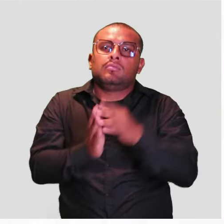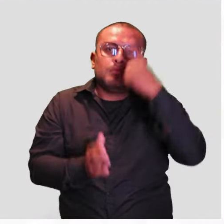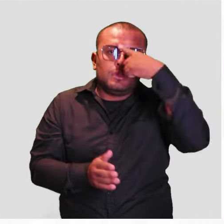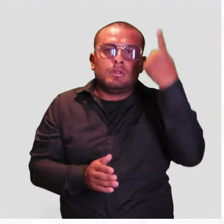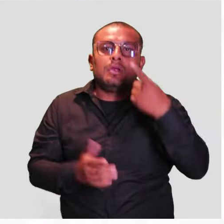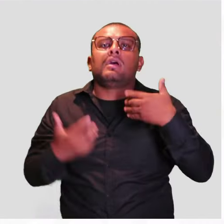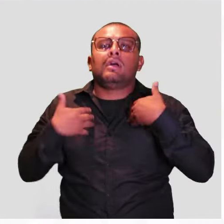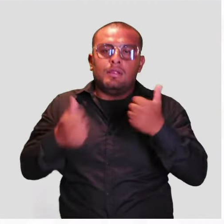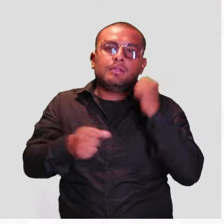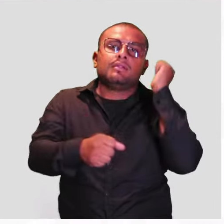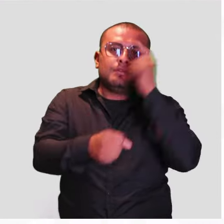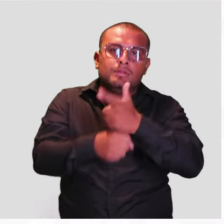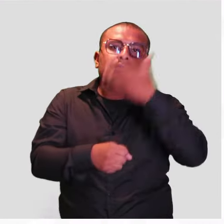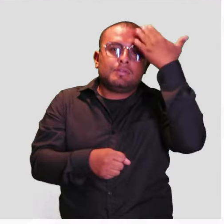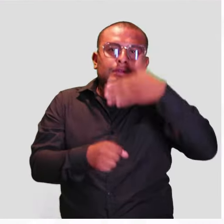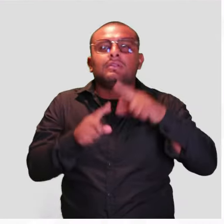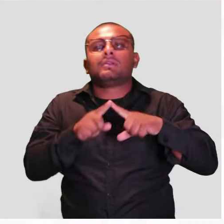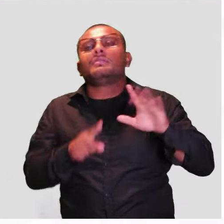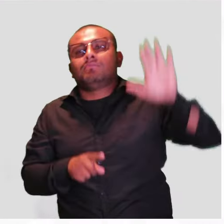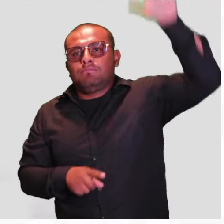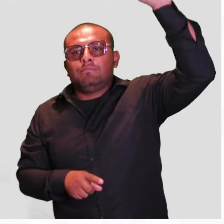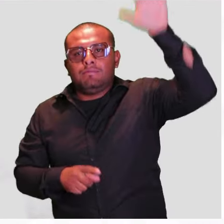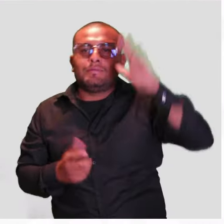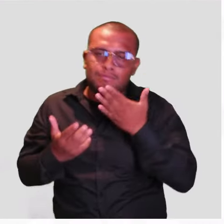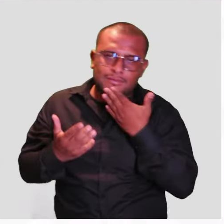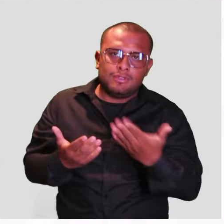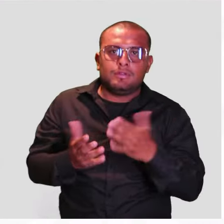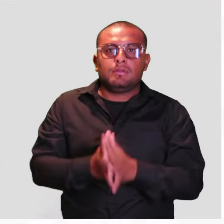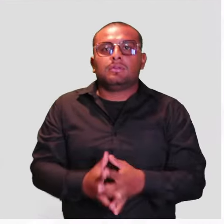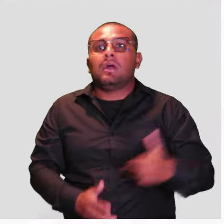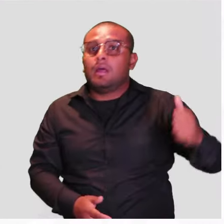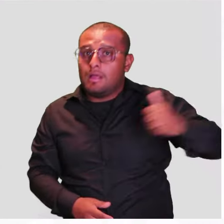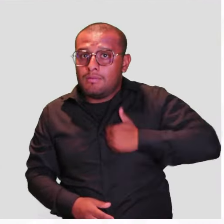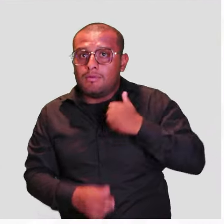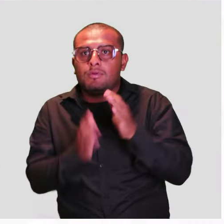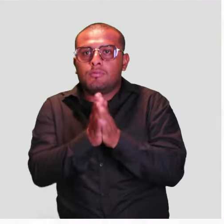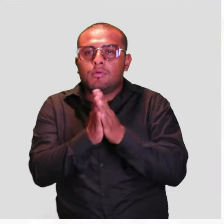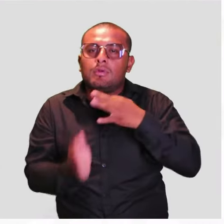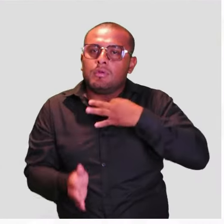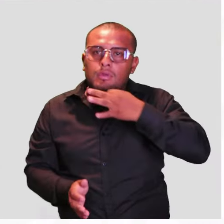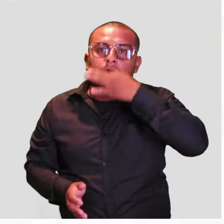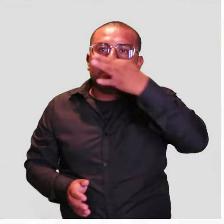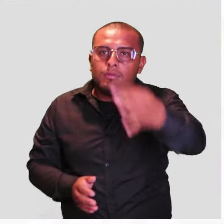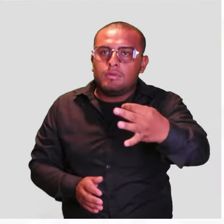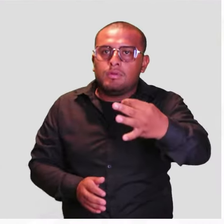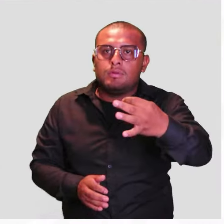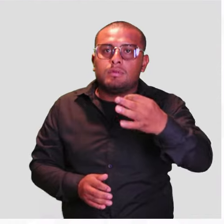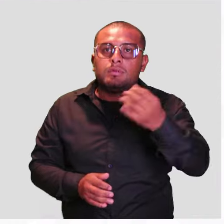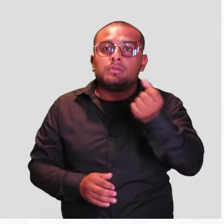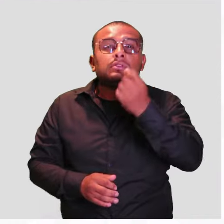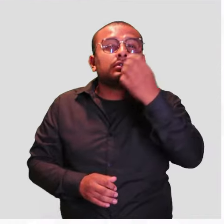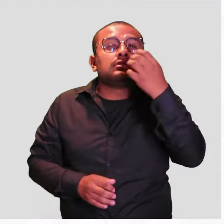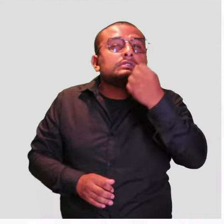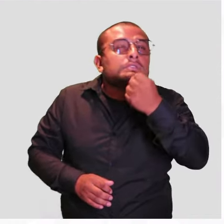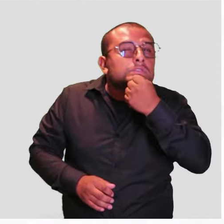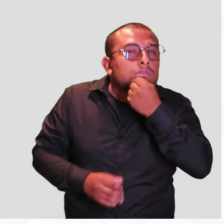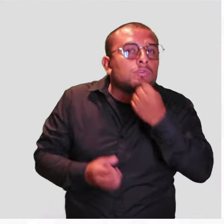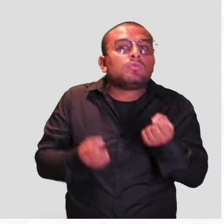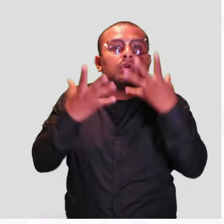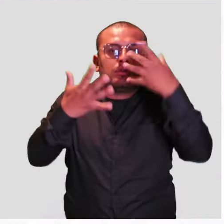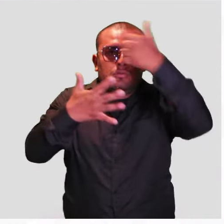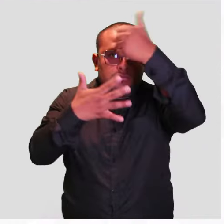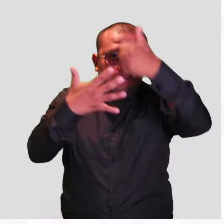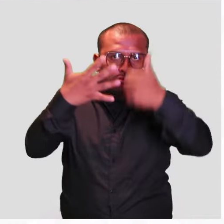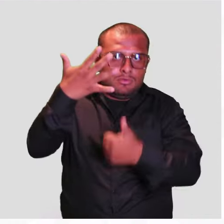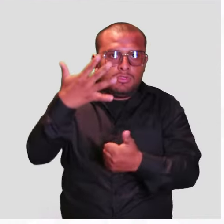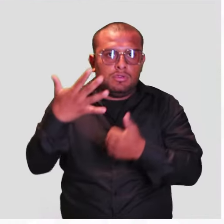hacer uso de la voz y aprovechamos para comentarles cuántos segundos tienen disponibles en su bolsa